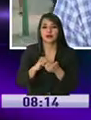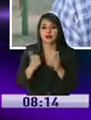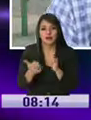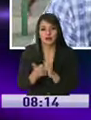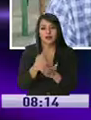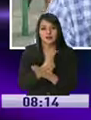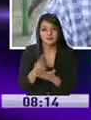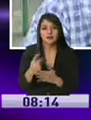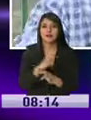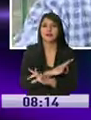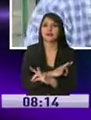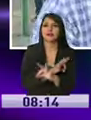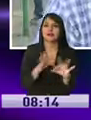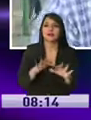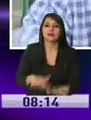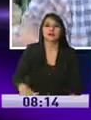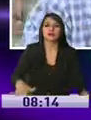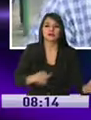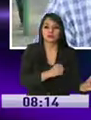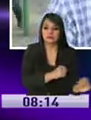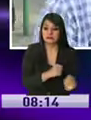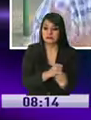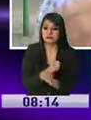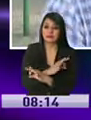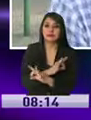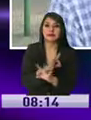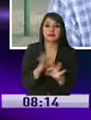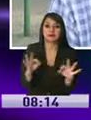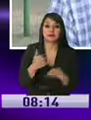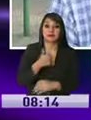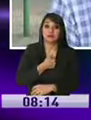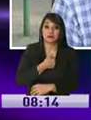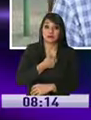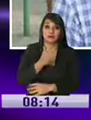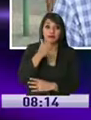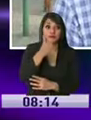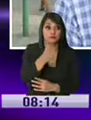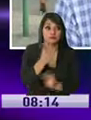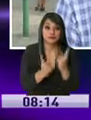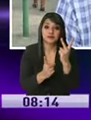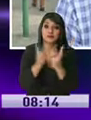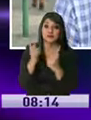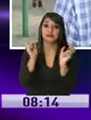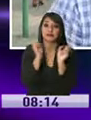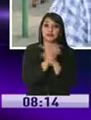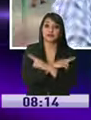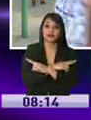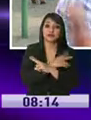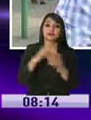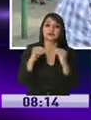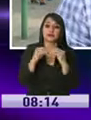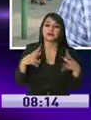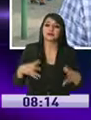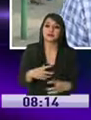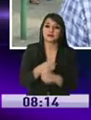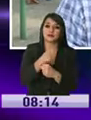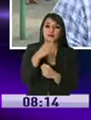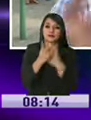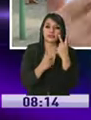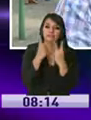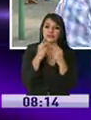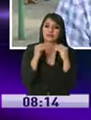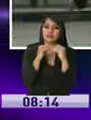tener estas limpiezas que lo que va a hacer es que nosotros que somos los que vamos a visitar estemos más seguros y les visitemos más